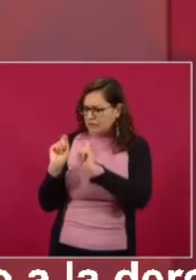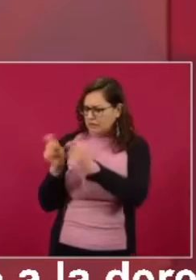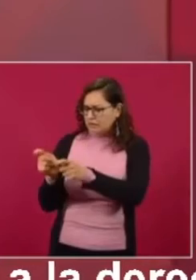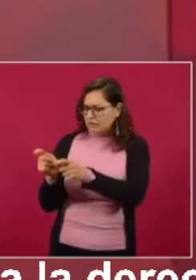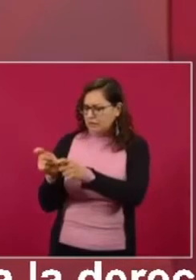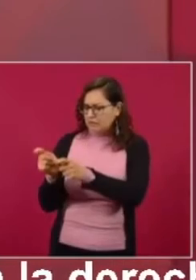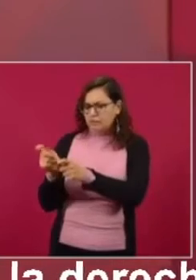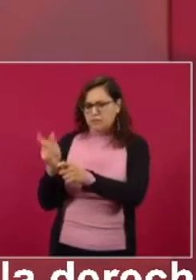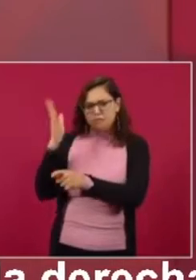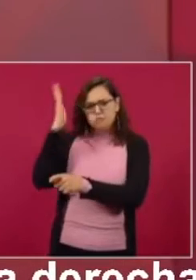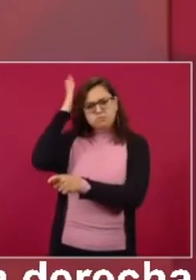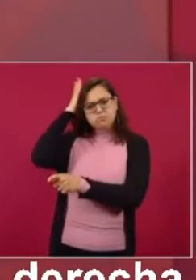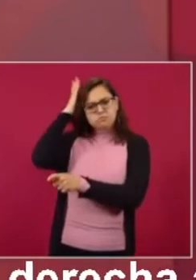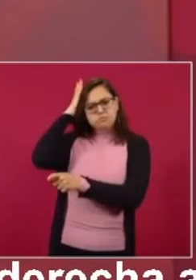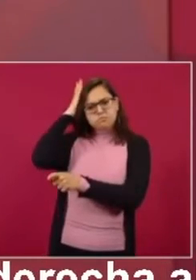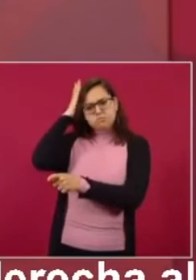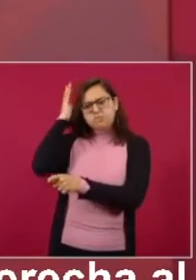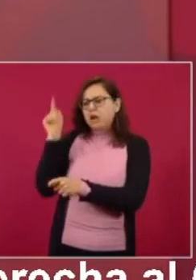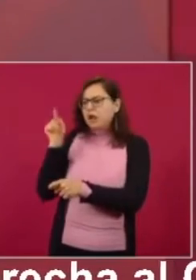encabezando